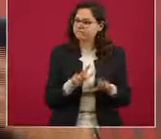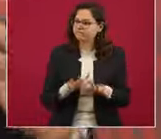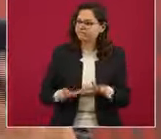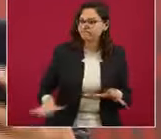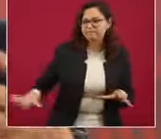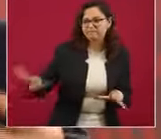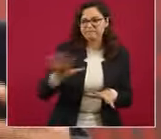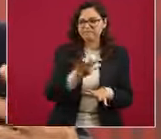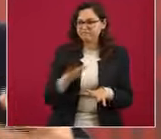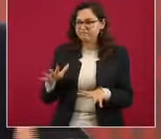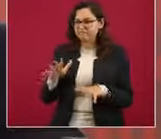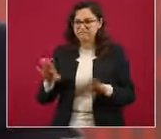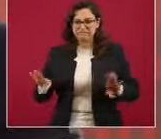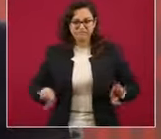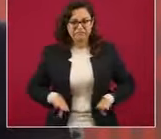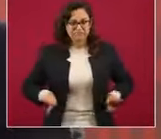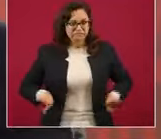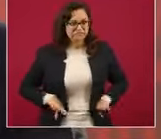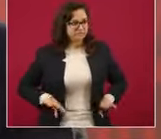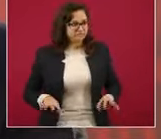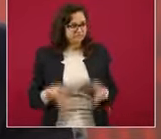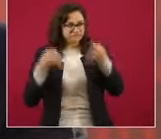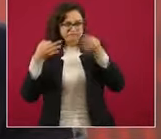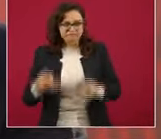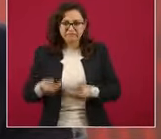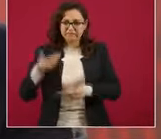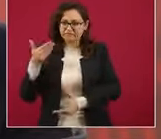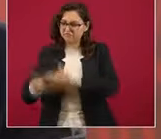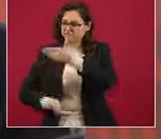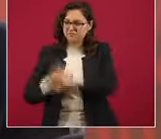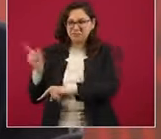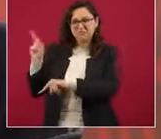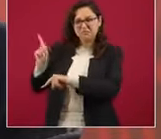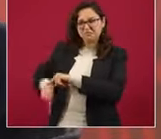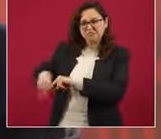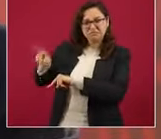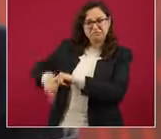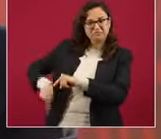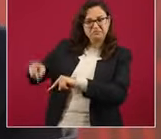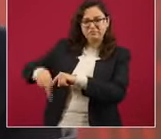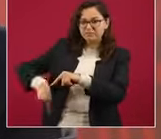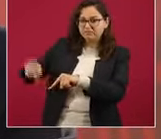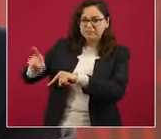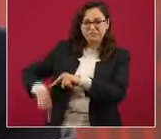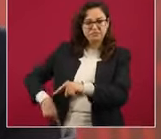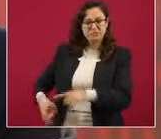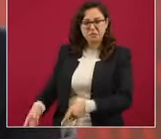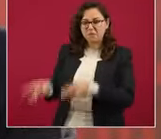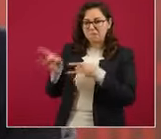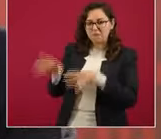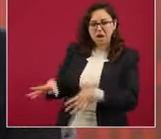con posturas consecuentes y no resistieron.